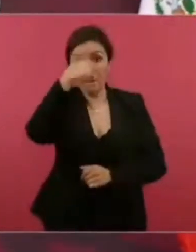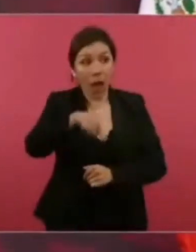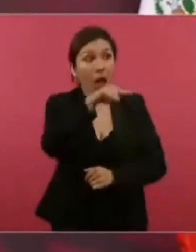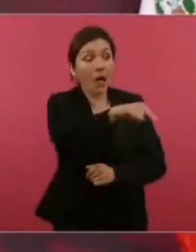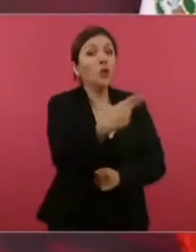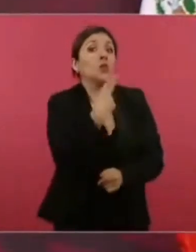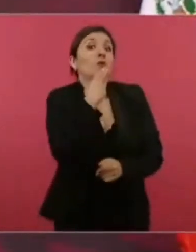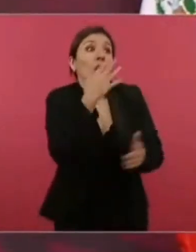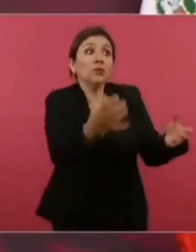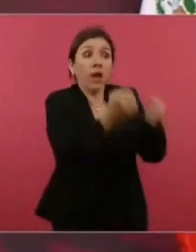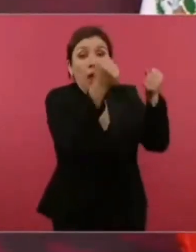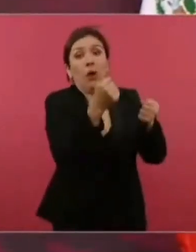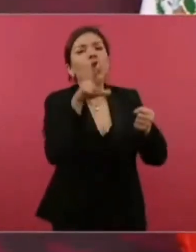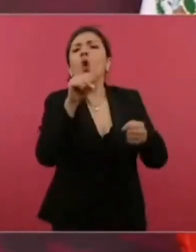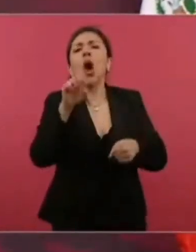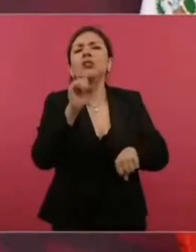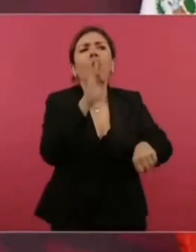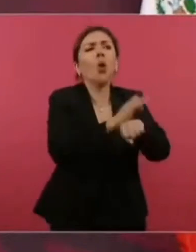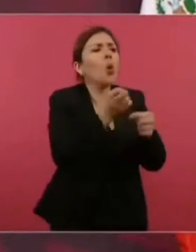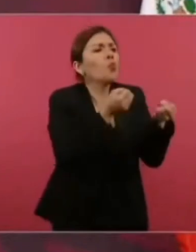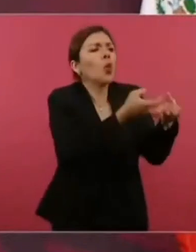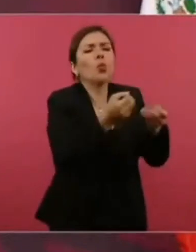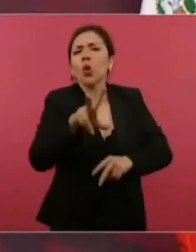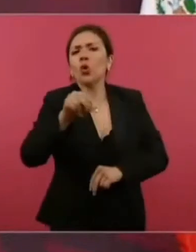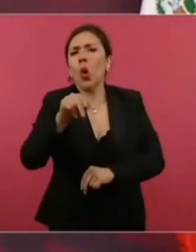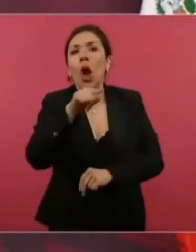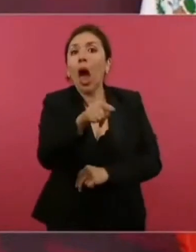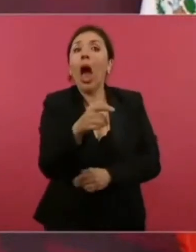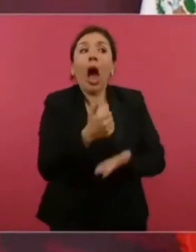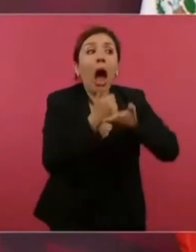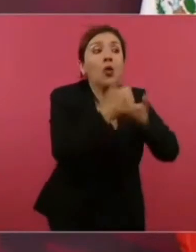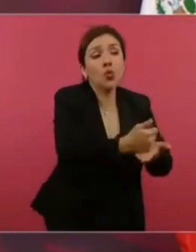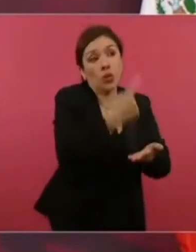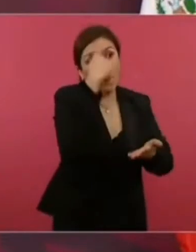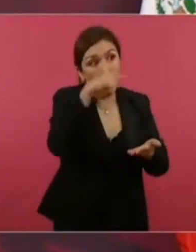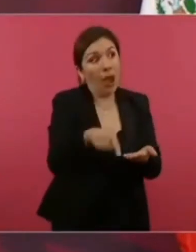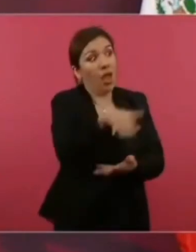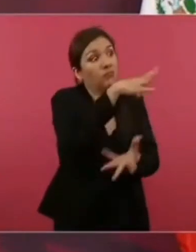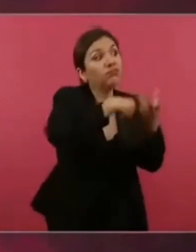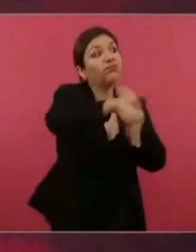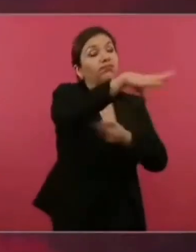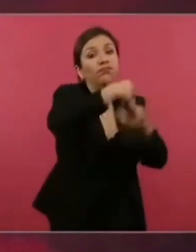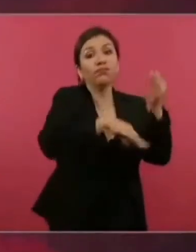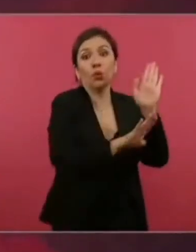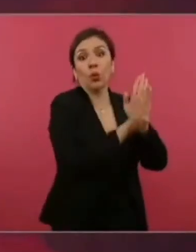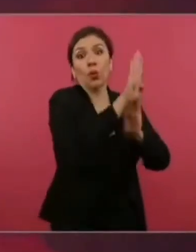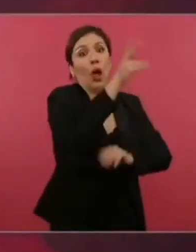es paternalismo, eso es fomento o rescate.